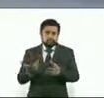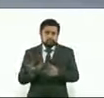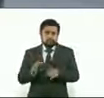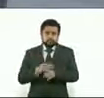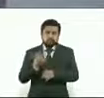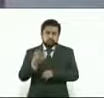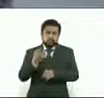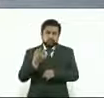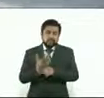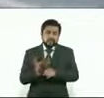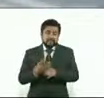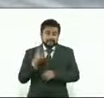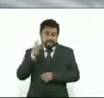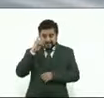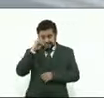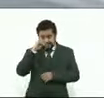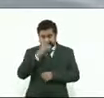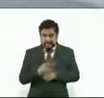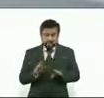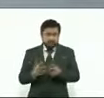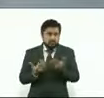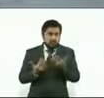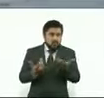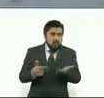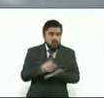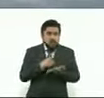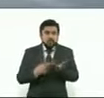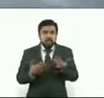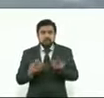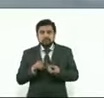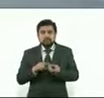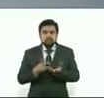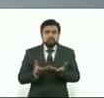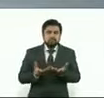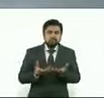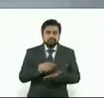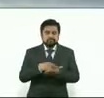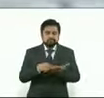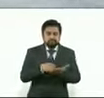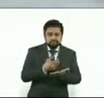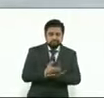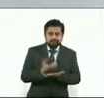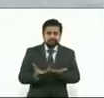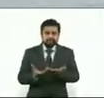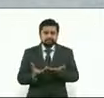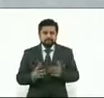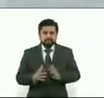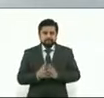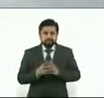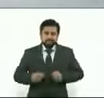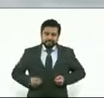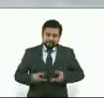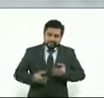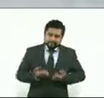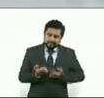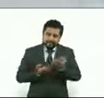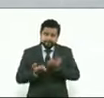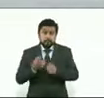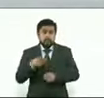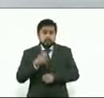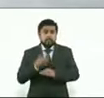su entrenamiento y también su participación en diversas competencias, pero es un atleta de élite, lo ha demostrado el día de